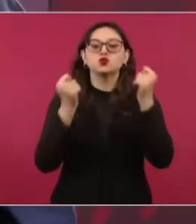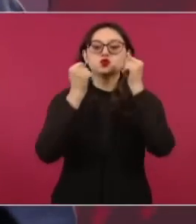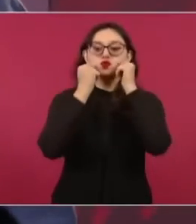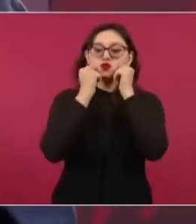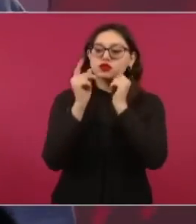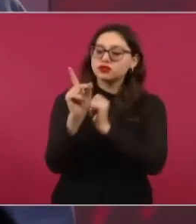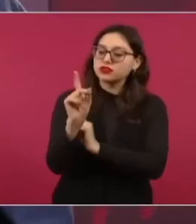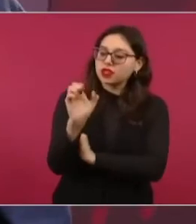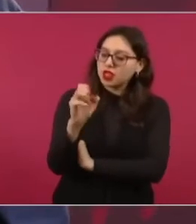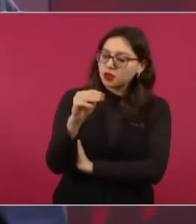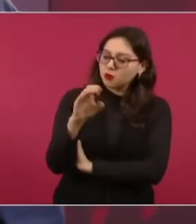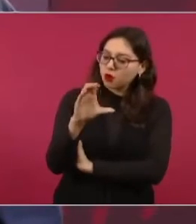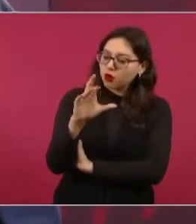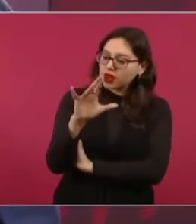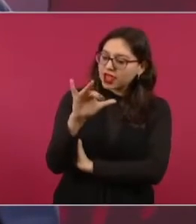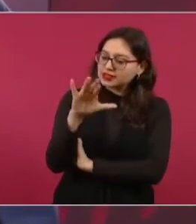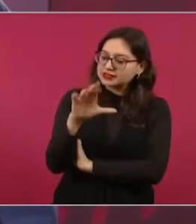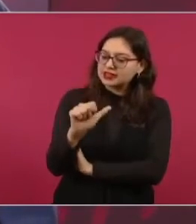pueblo.